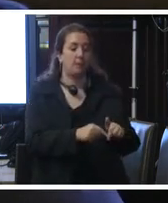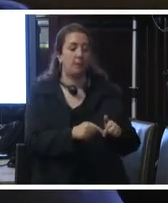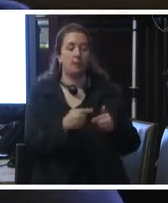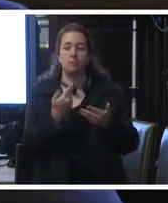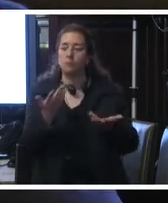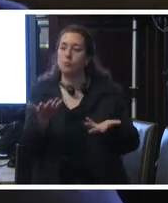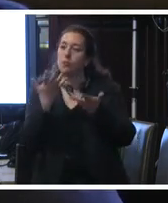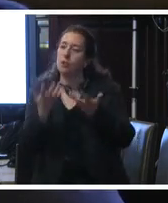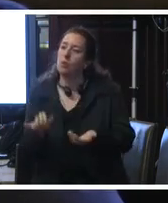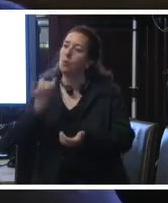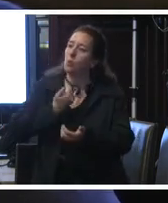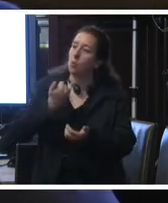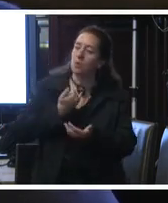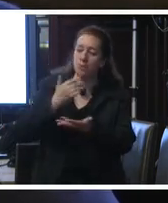las circunstancias concretas en las cuales ella fue